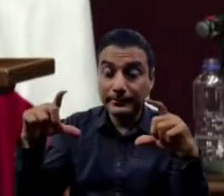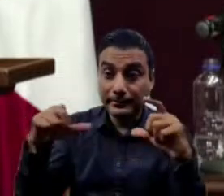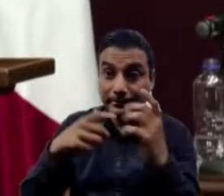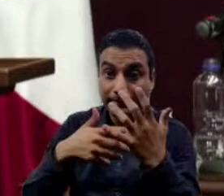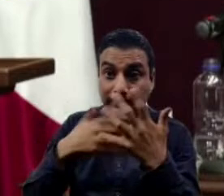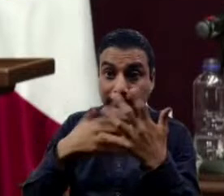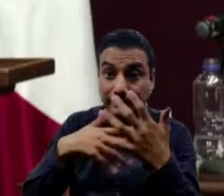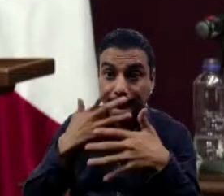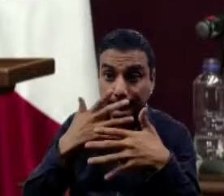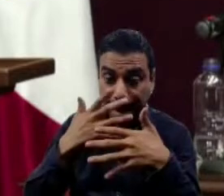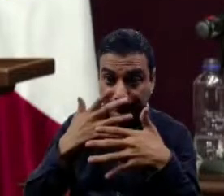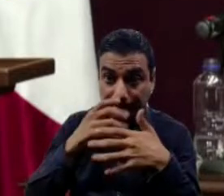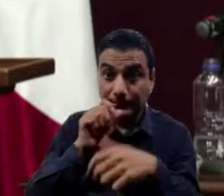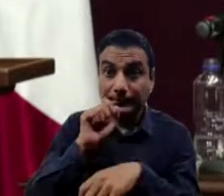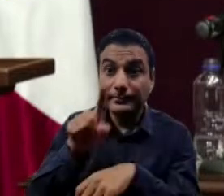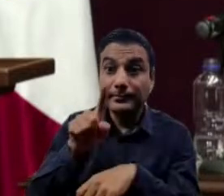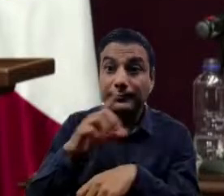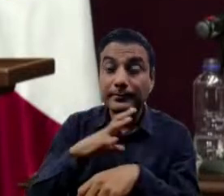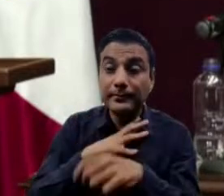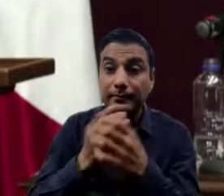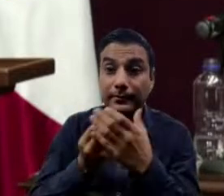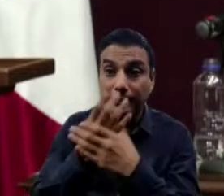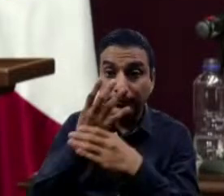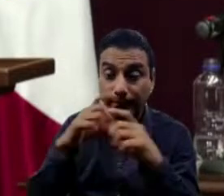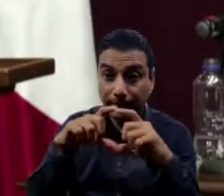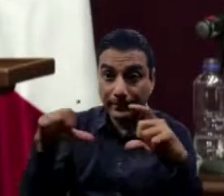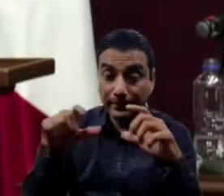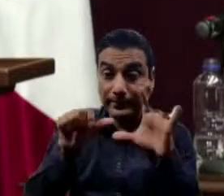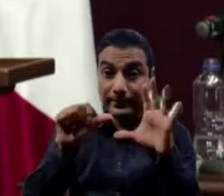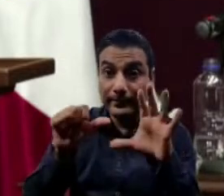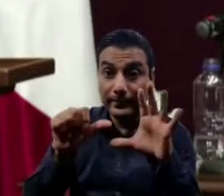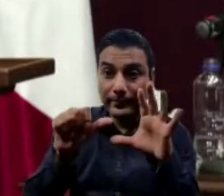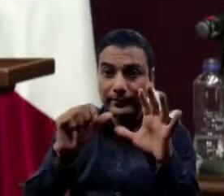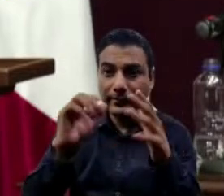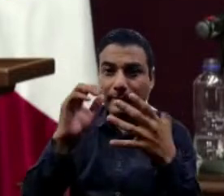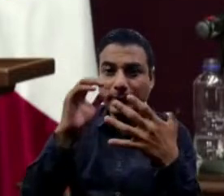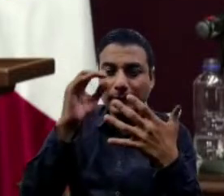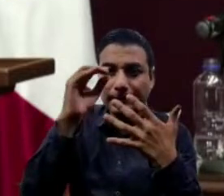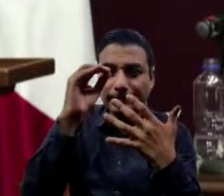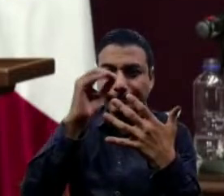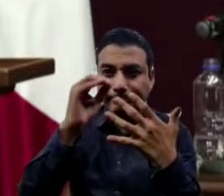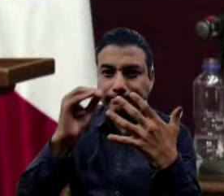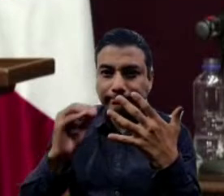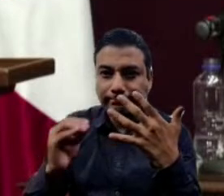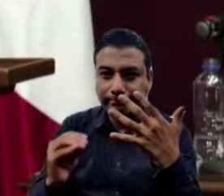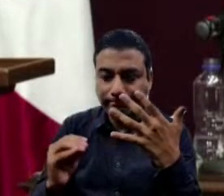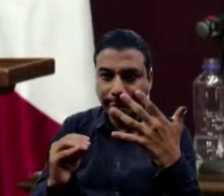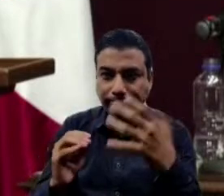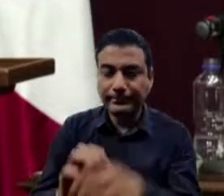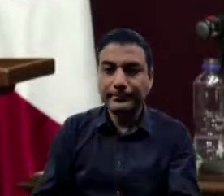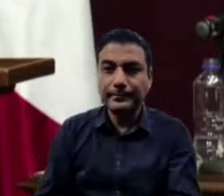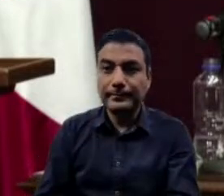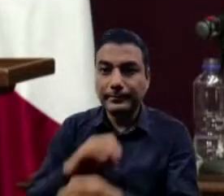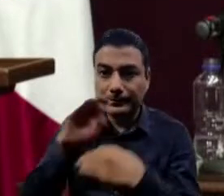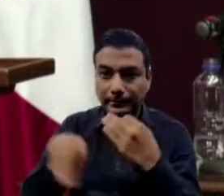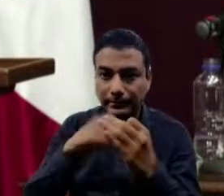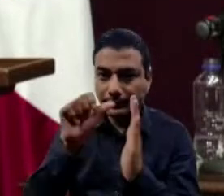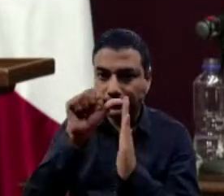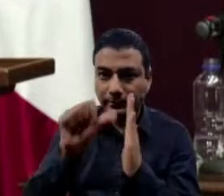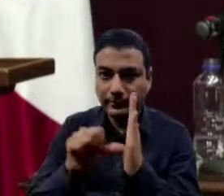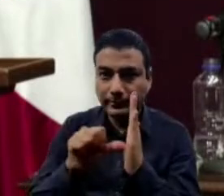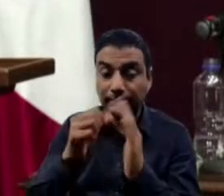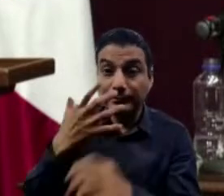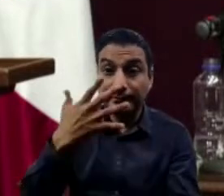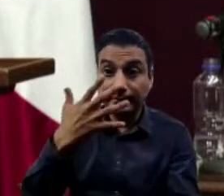se adiciona el párrafo 16º recorriéndose las subsecuentes, todos al artículo 5º de la